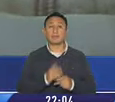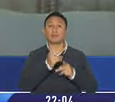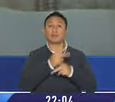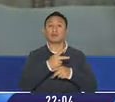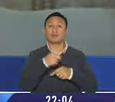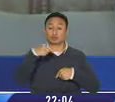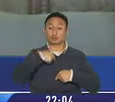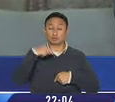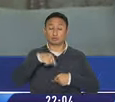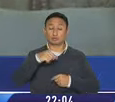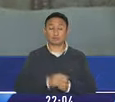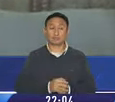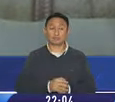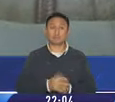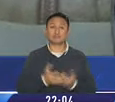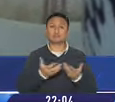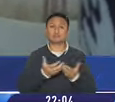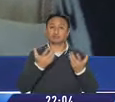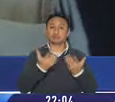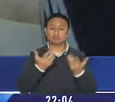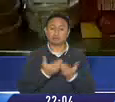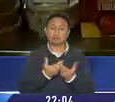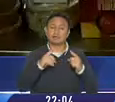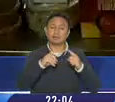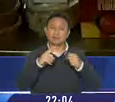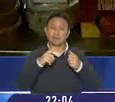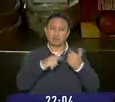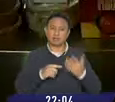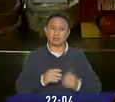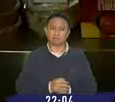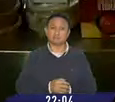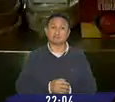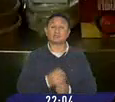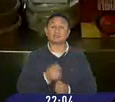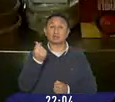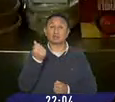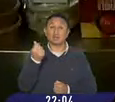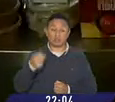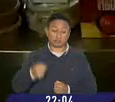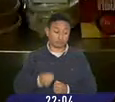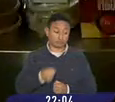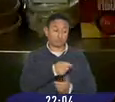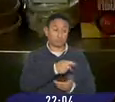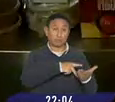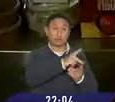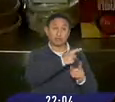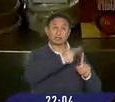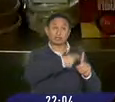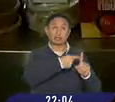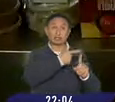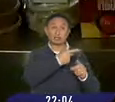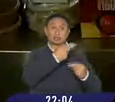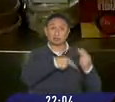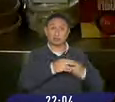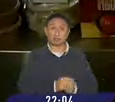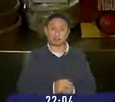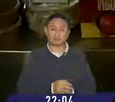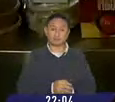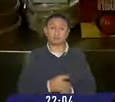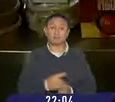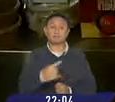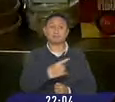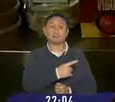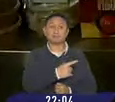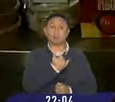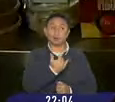traje, como decir, en legumbres, traje naranjilla. Ese dinero iba a ser destinado para pagar el arriendo del local, pero la afectada tendrá